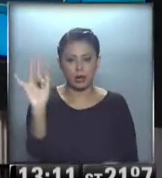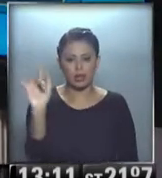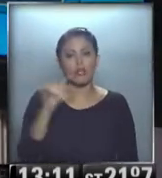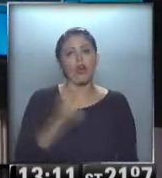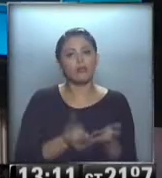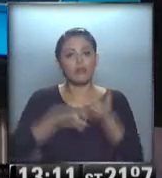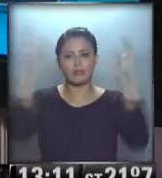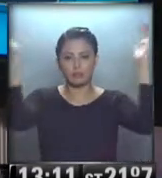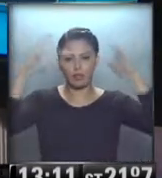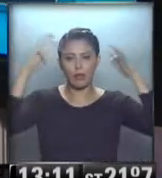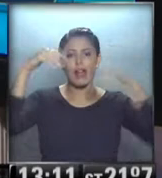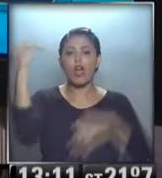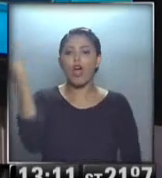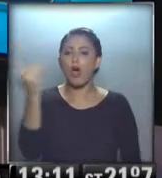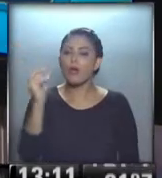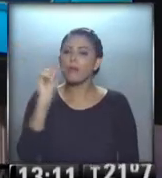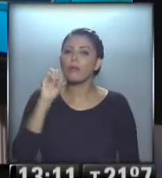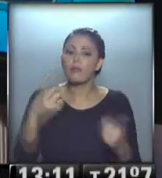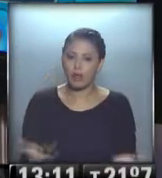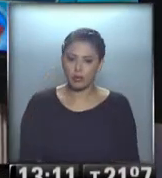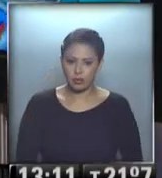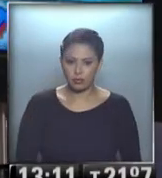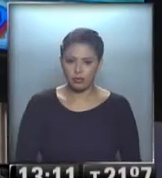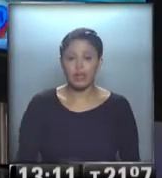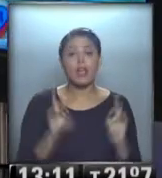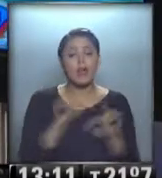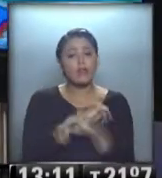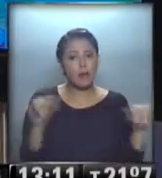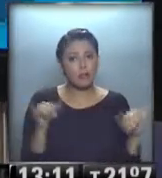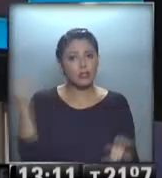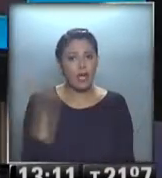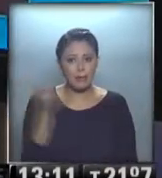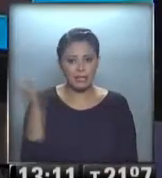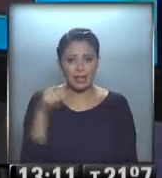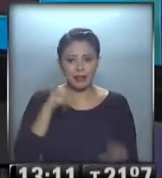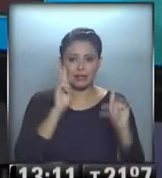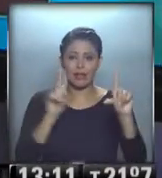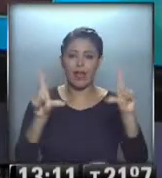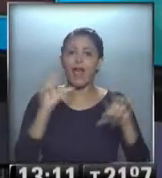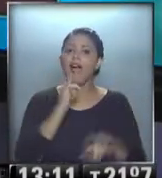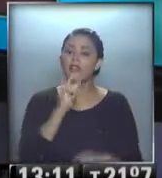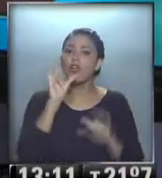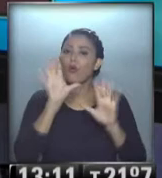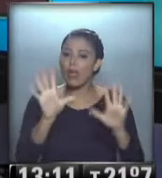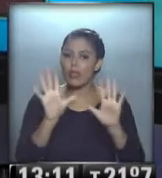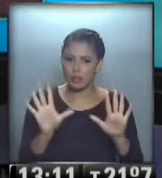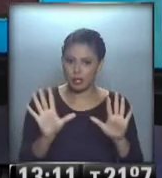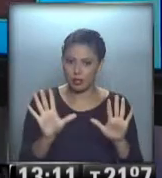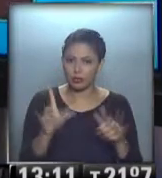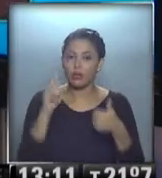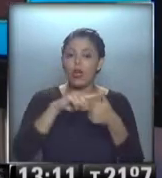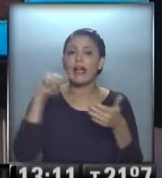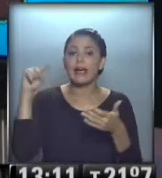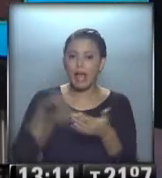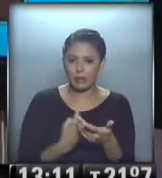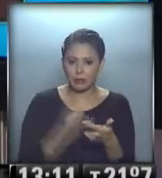otra vez lluvias jueves un mejoramiento pero tenemos un informe muy especial que es este alerta meteorológico fíjense la ciudad